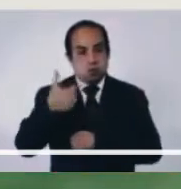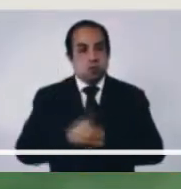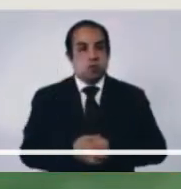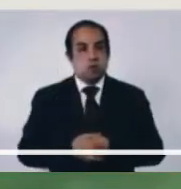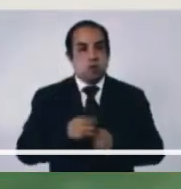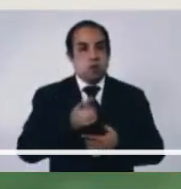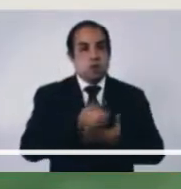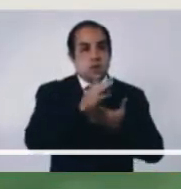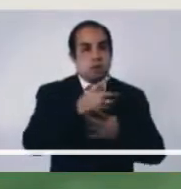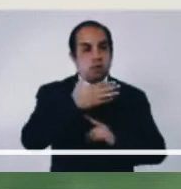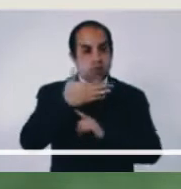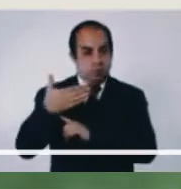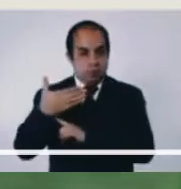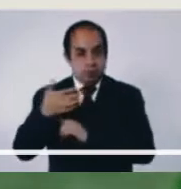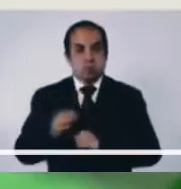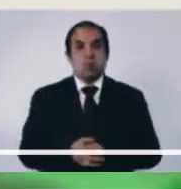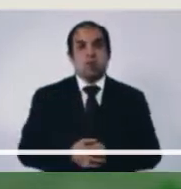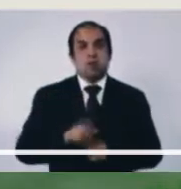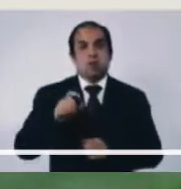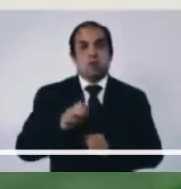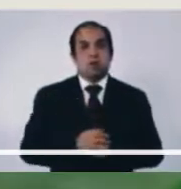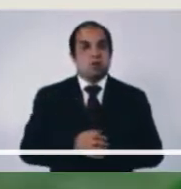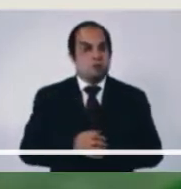despachos de ambulancia que resultaron entre